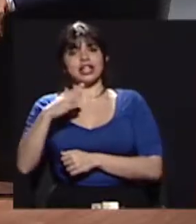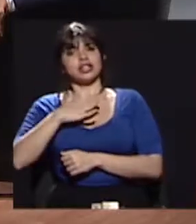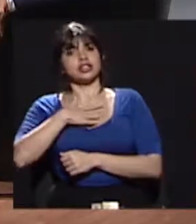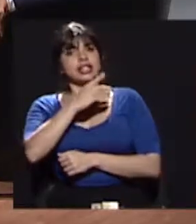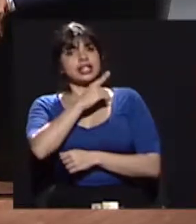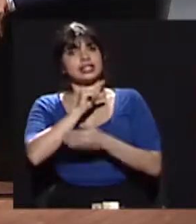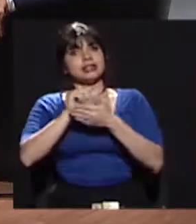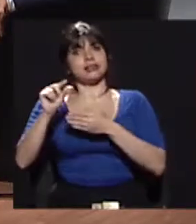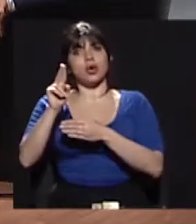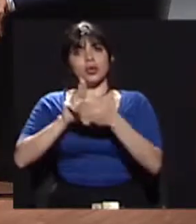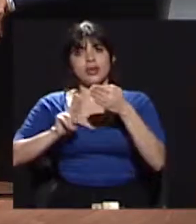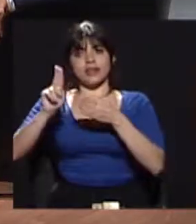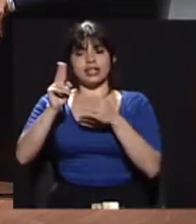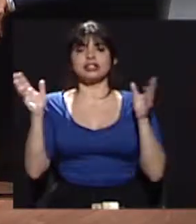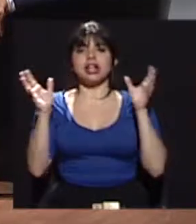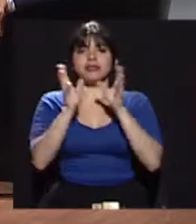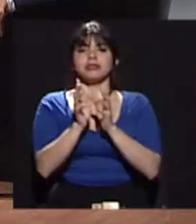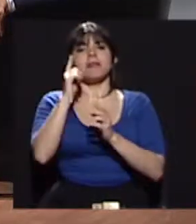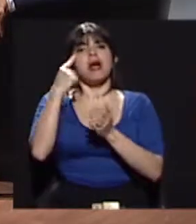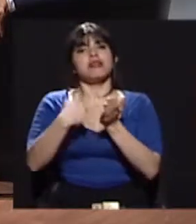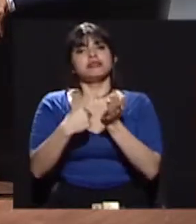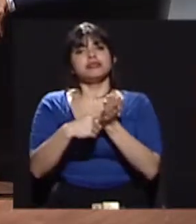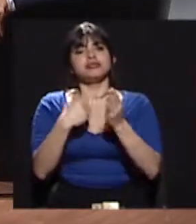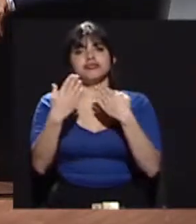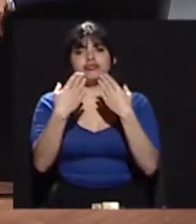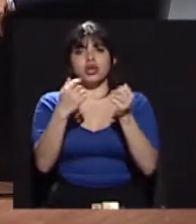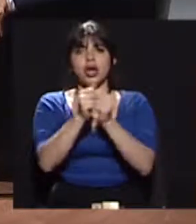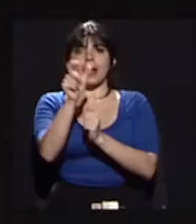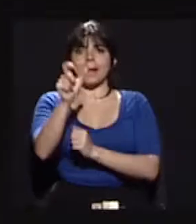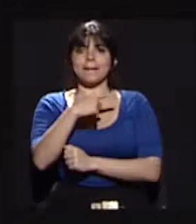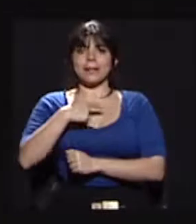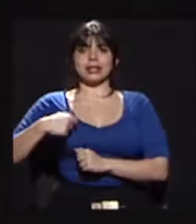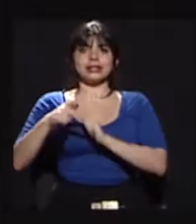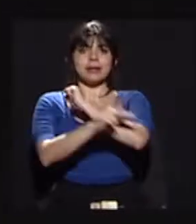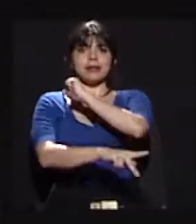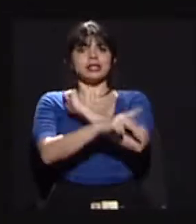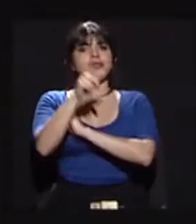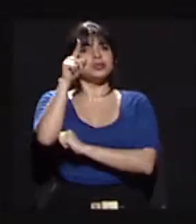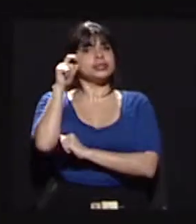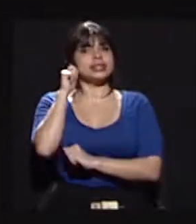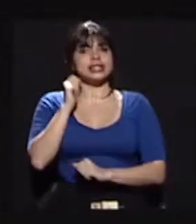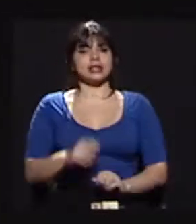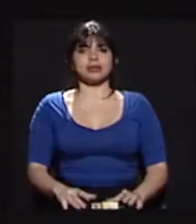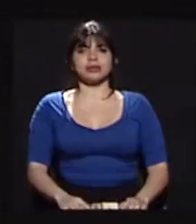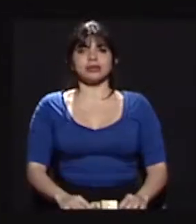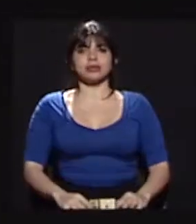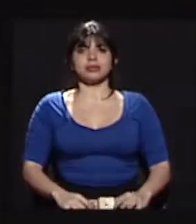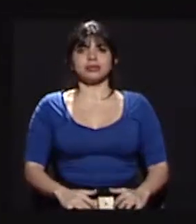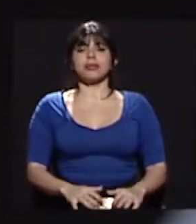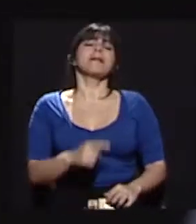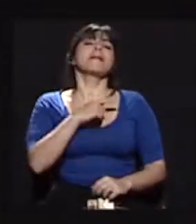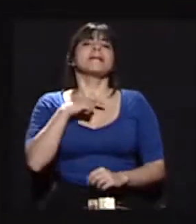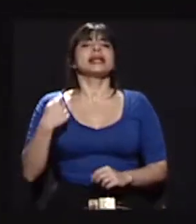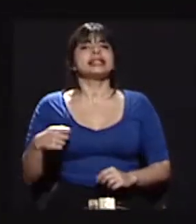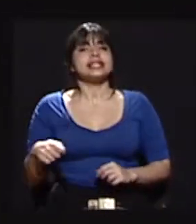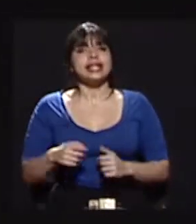directores de manera universidad conversamos con el presidente de la república luis guillermo solís presidente